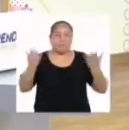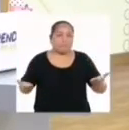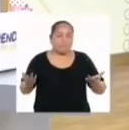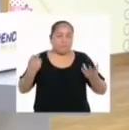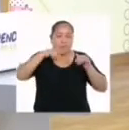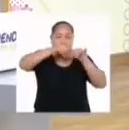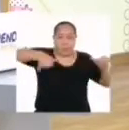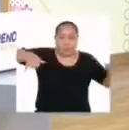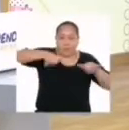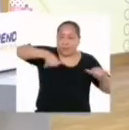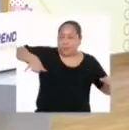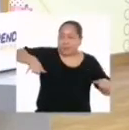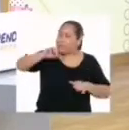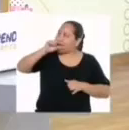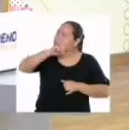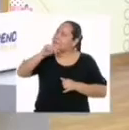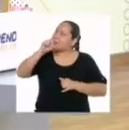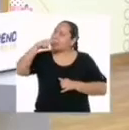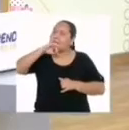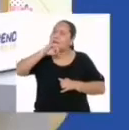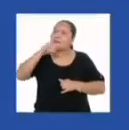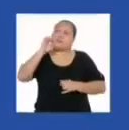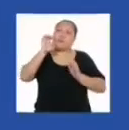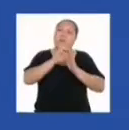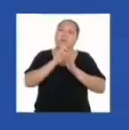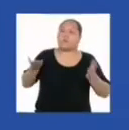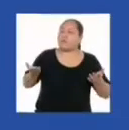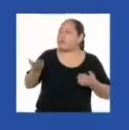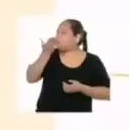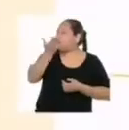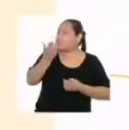Y si las medidas de las zanjas, por ejemplo, son las siguientes.